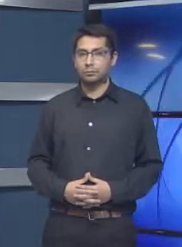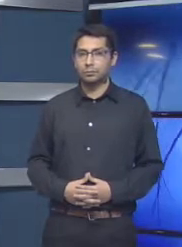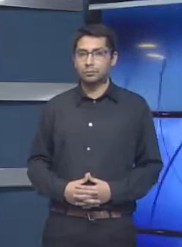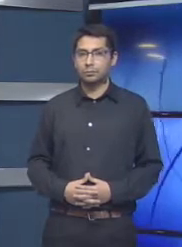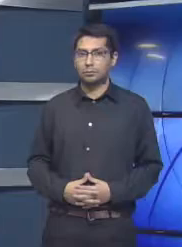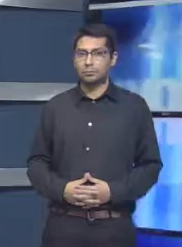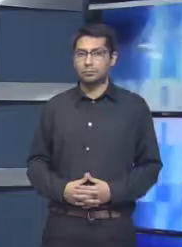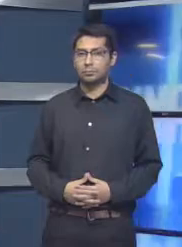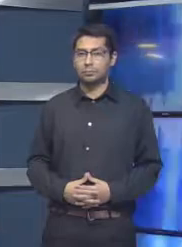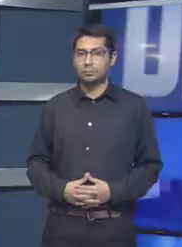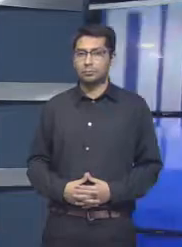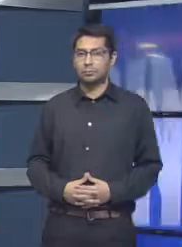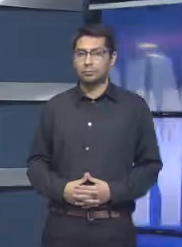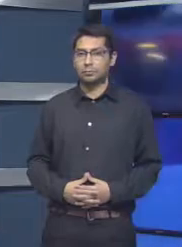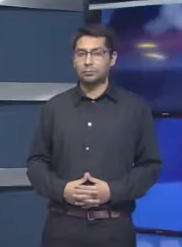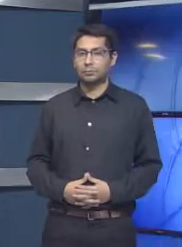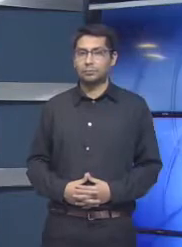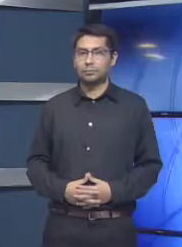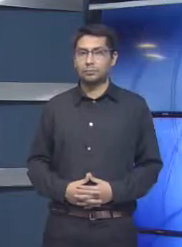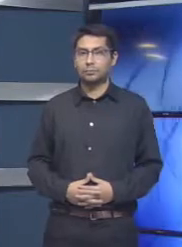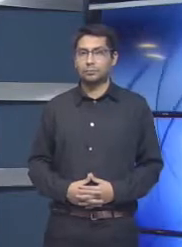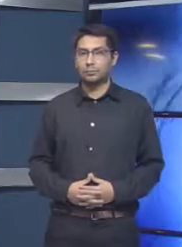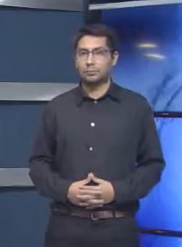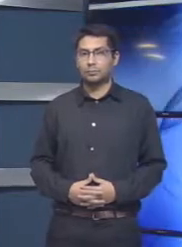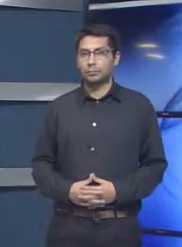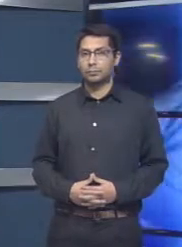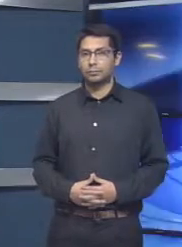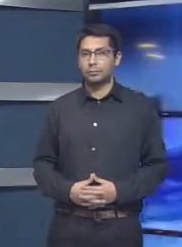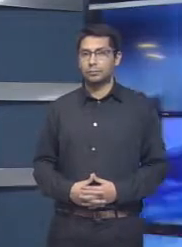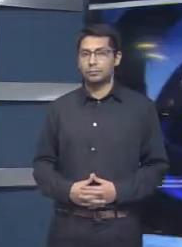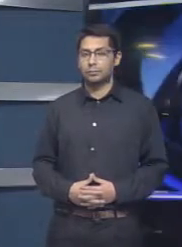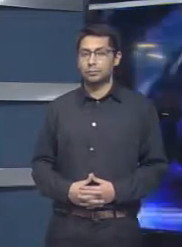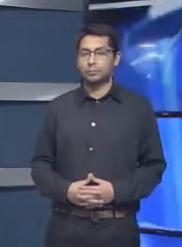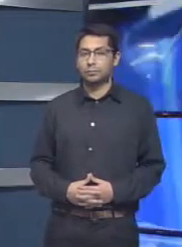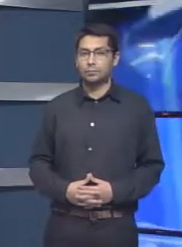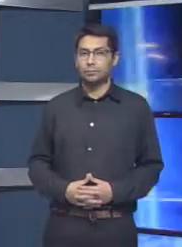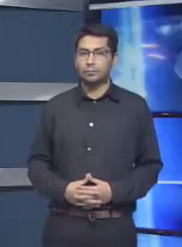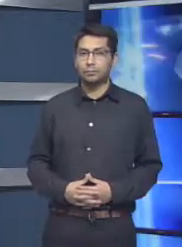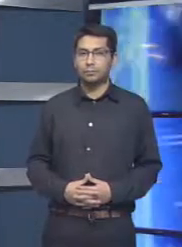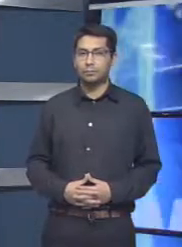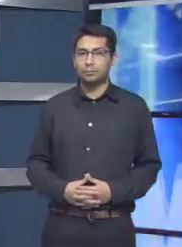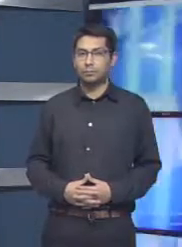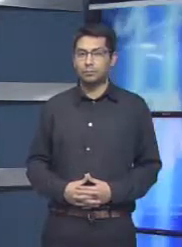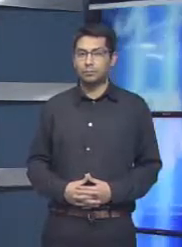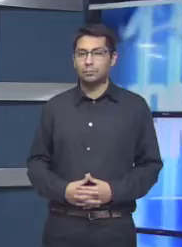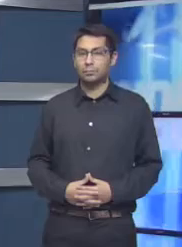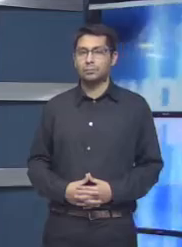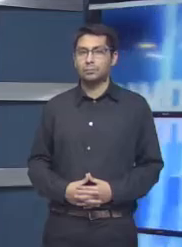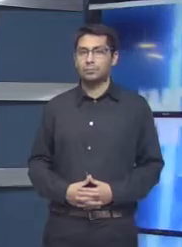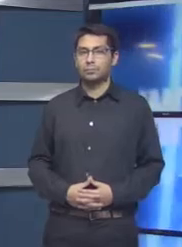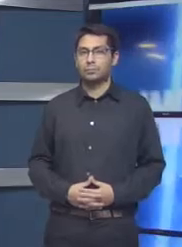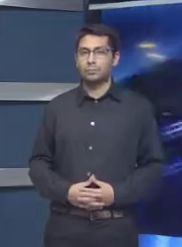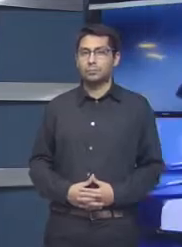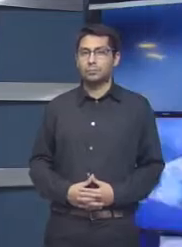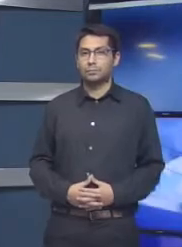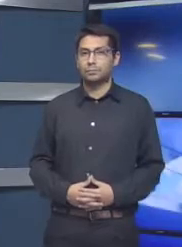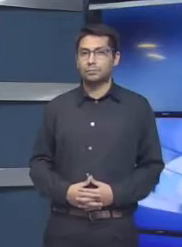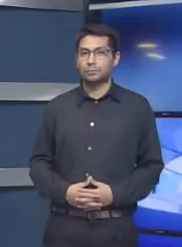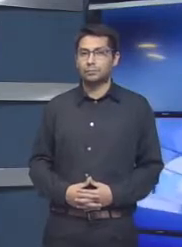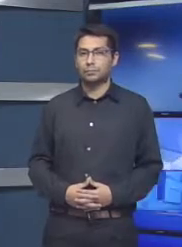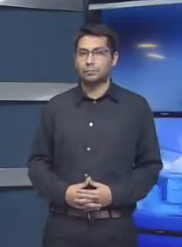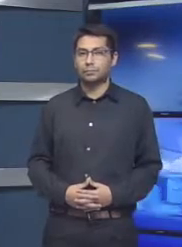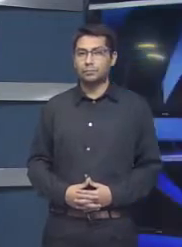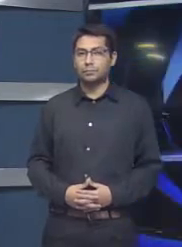ser los intereses, qué tipo de intereses y qué porcentajes se van a aplicar en esta modalidad. Y por